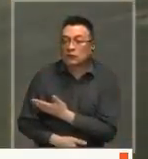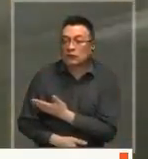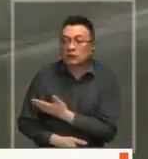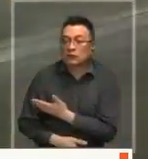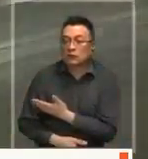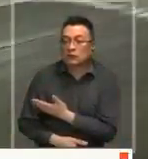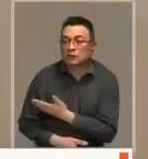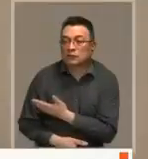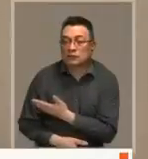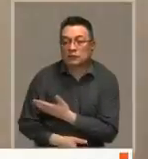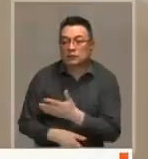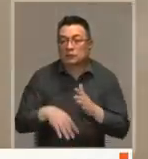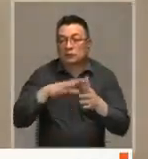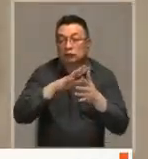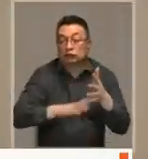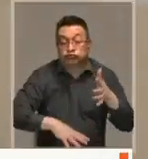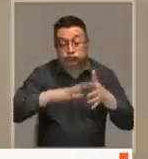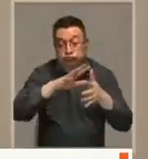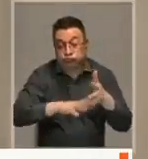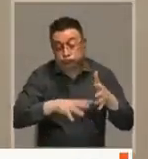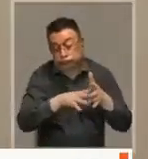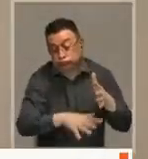derecho.